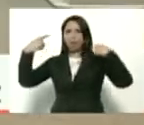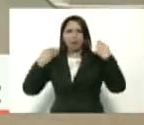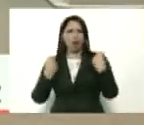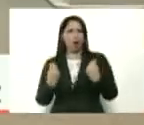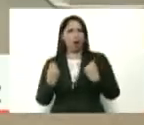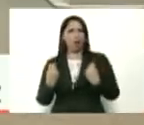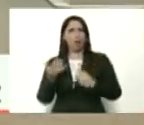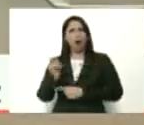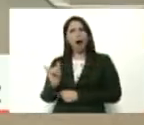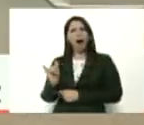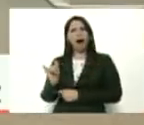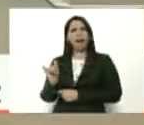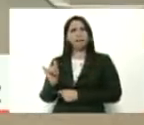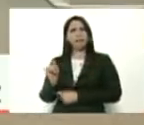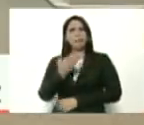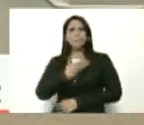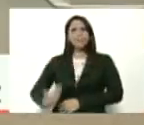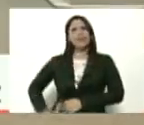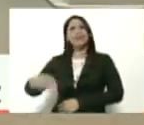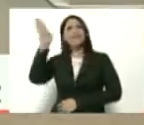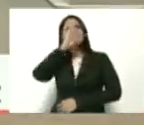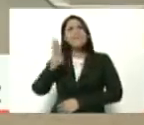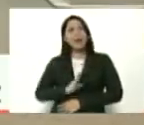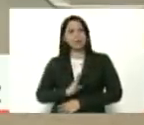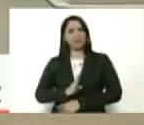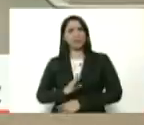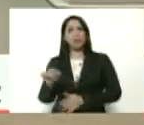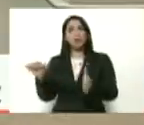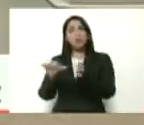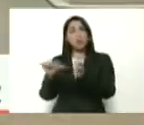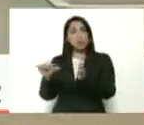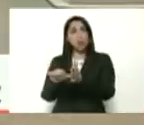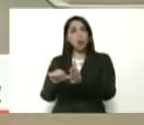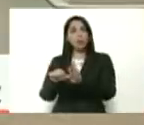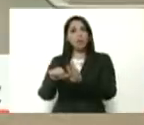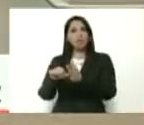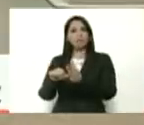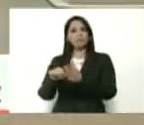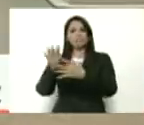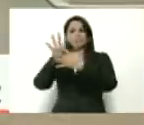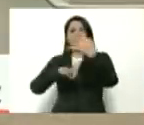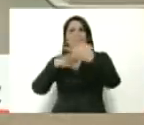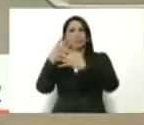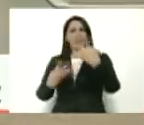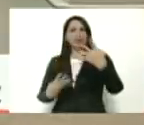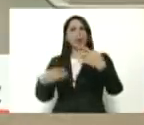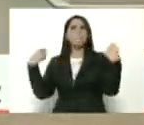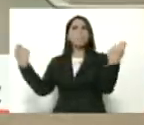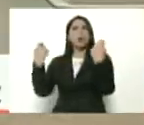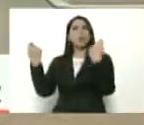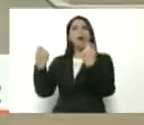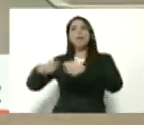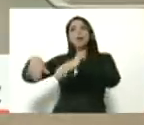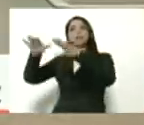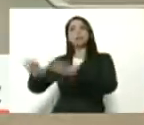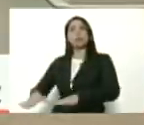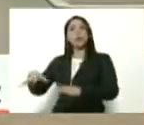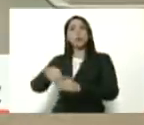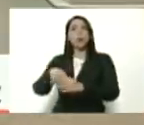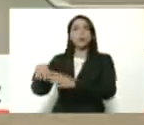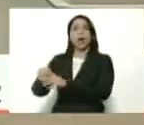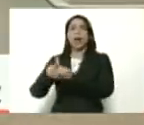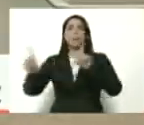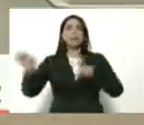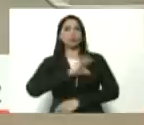la que hay con el presidente de Brasil, donde tendencias promueven el levantamiento de las medidas de aislamiento